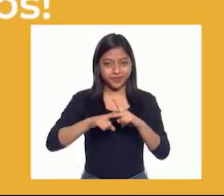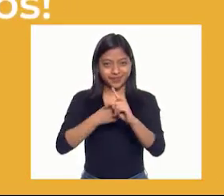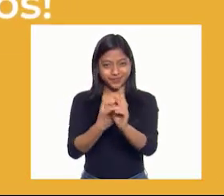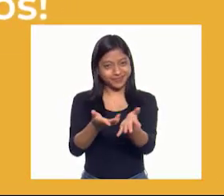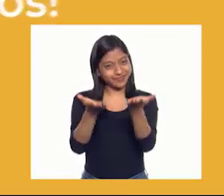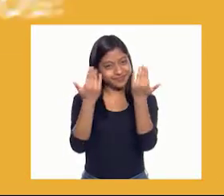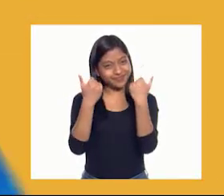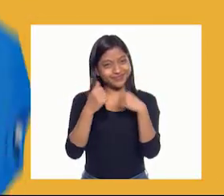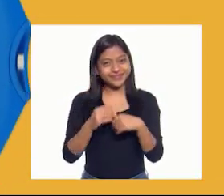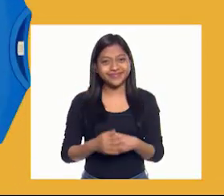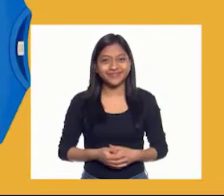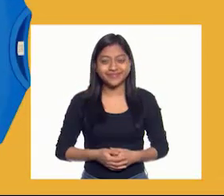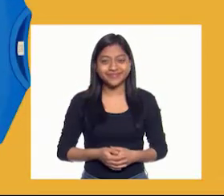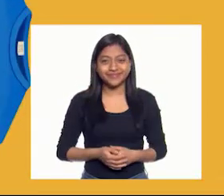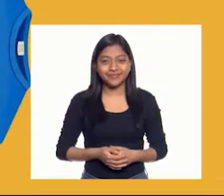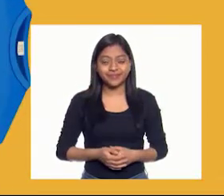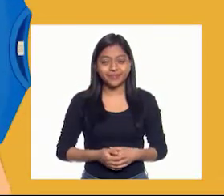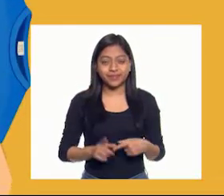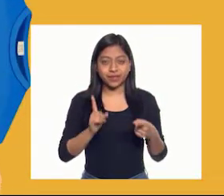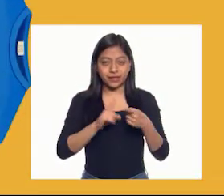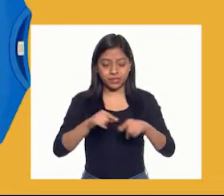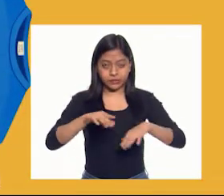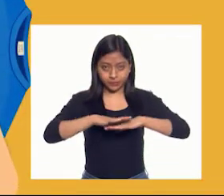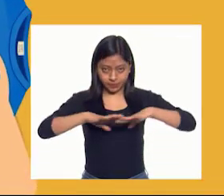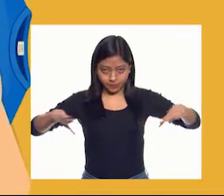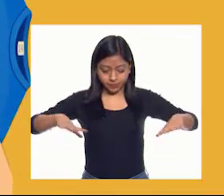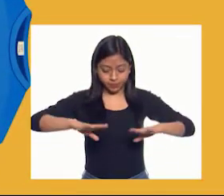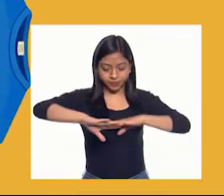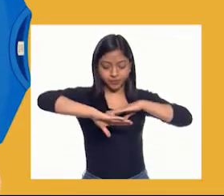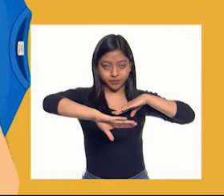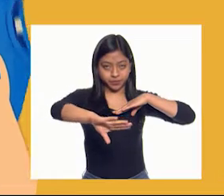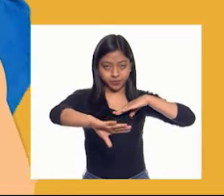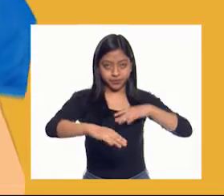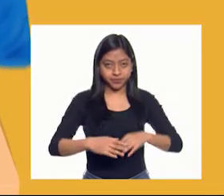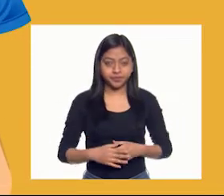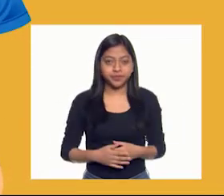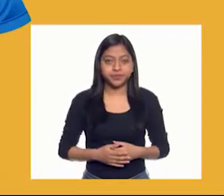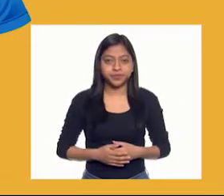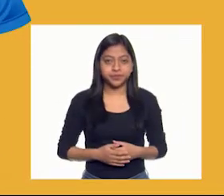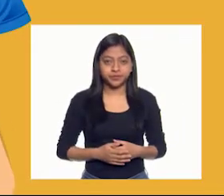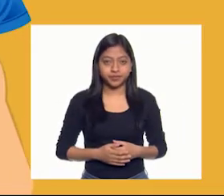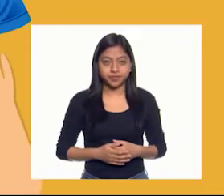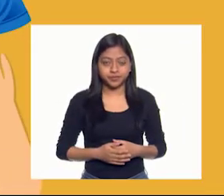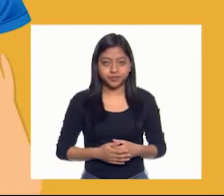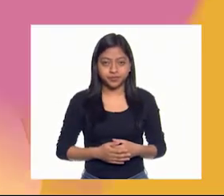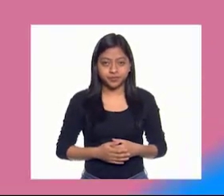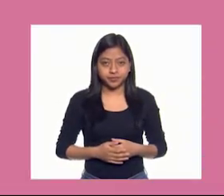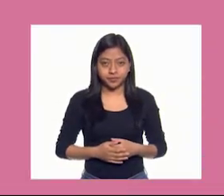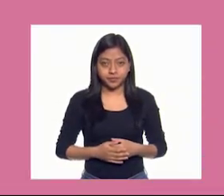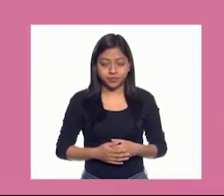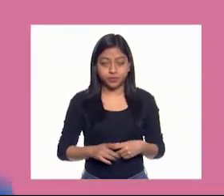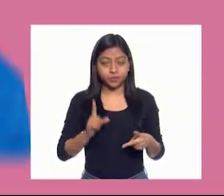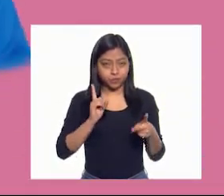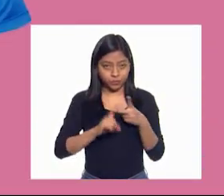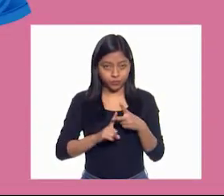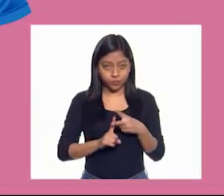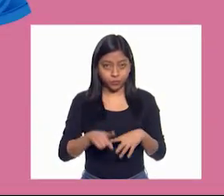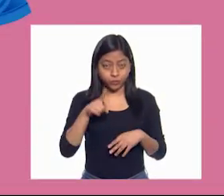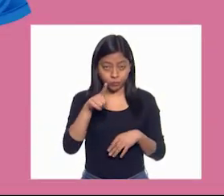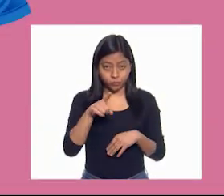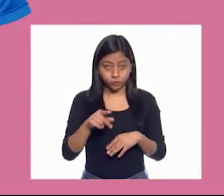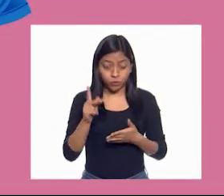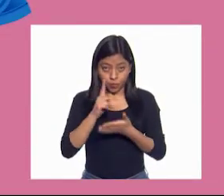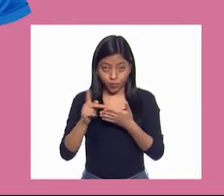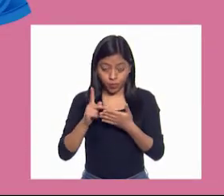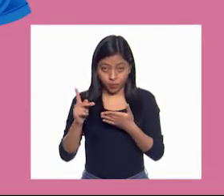¡Empecemos! 1. Estira la playera a lo largo y a lo ancho. 2. Marca con